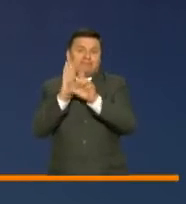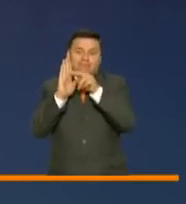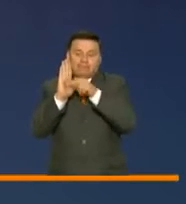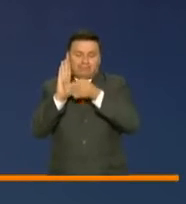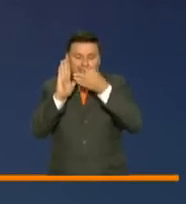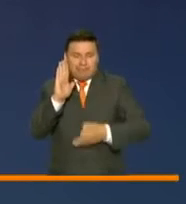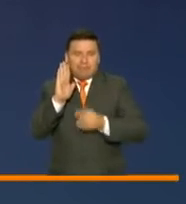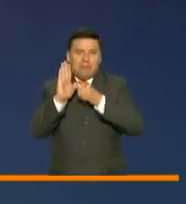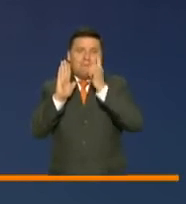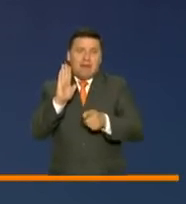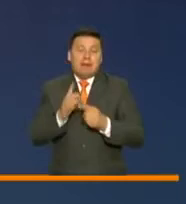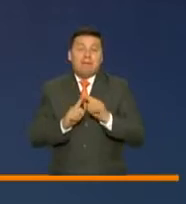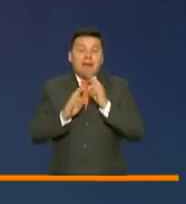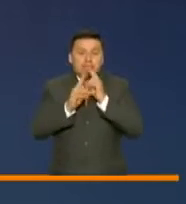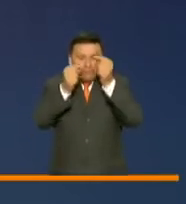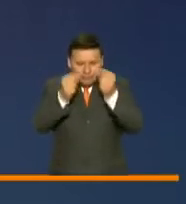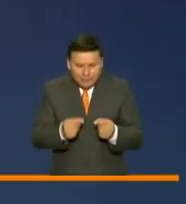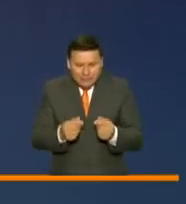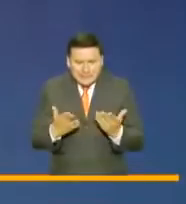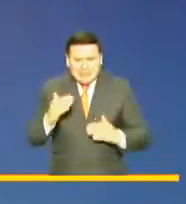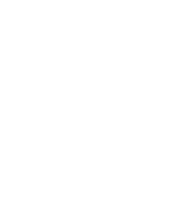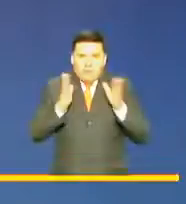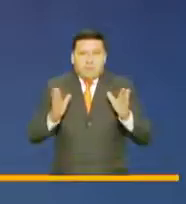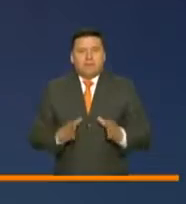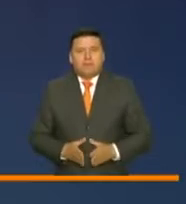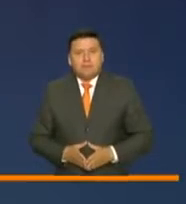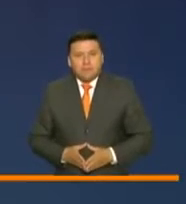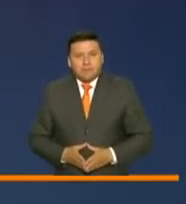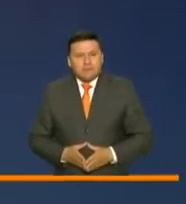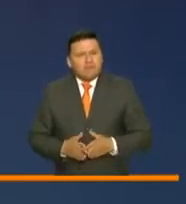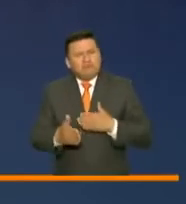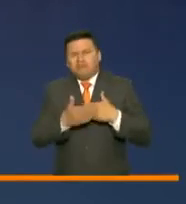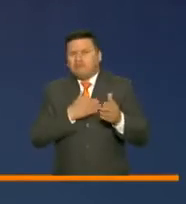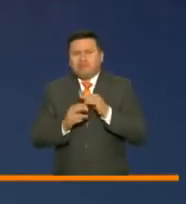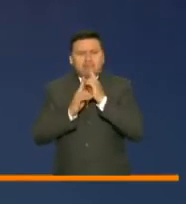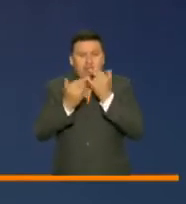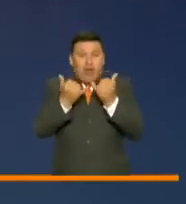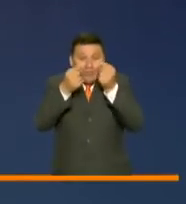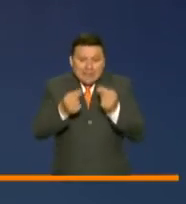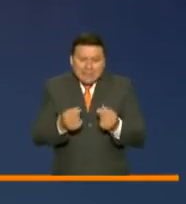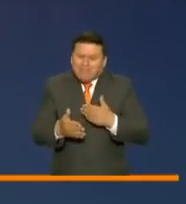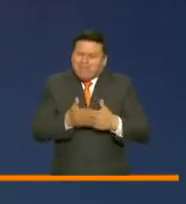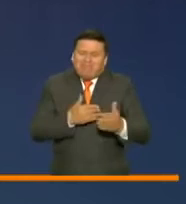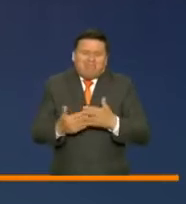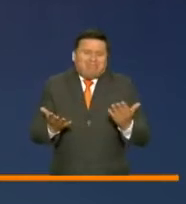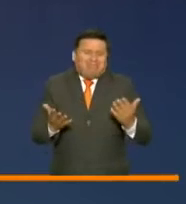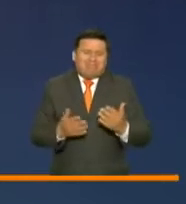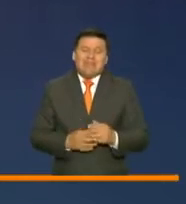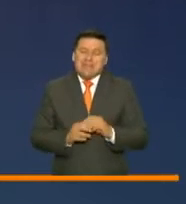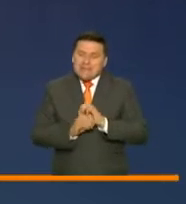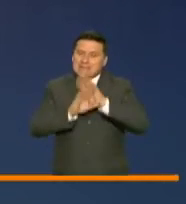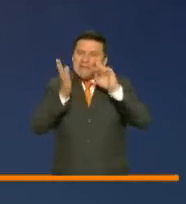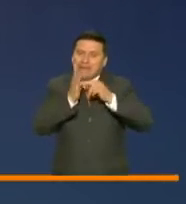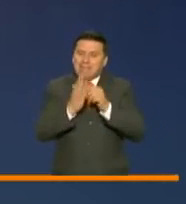reglas son ciertas pero los resultados inciertos sin importar los resultados de hoy quedó claro que colombia